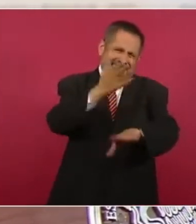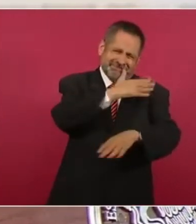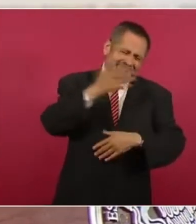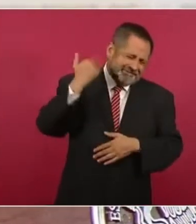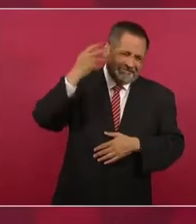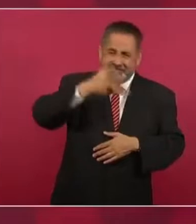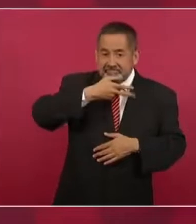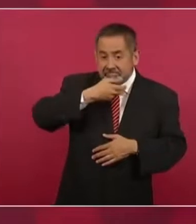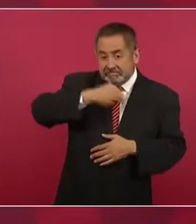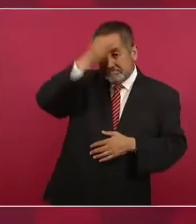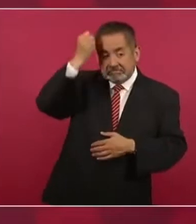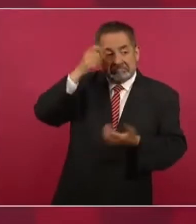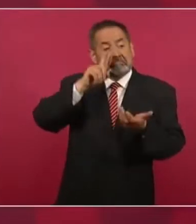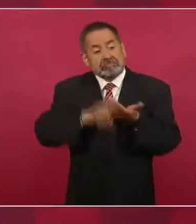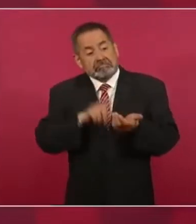anacrónico.